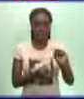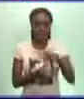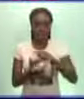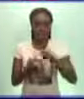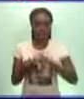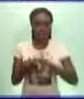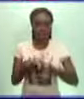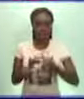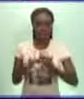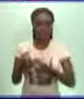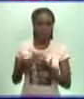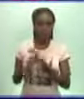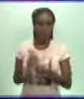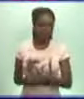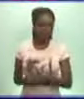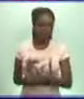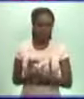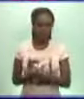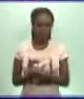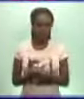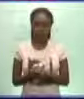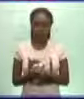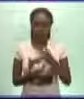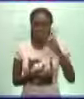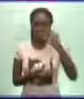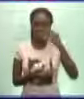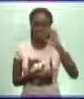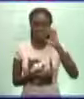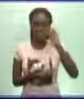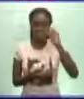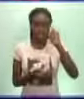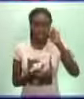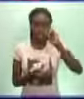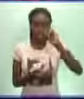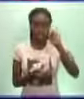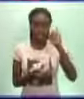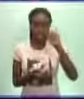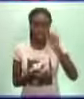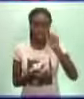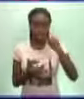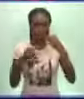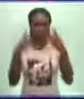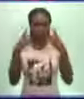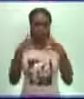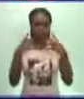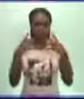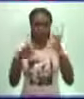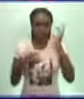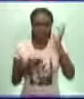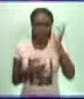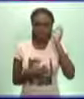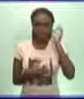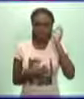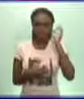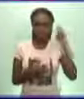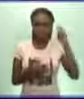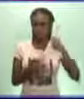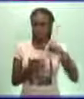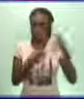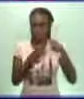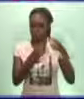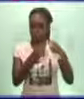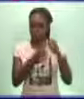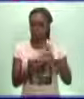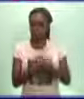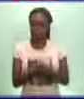Cecilia es interpretada por Daisy Granados, uno de los rostros más importantes del cine cubano, quien